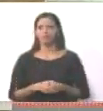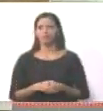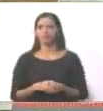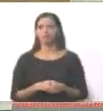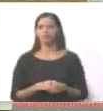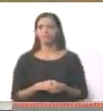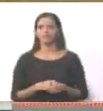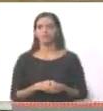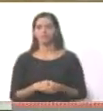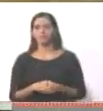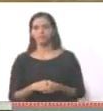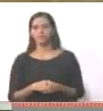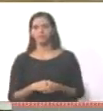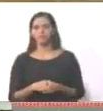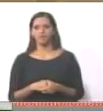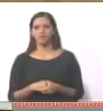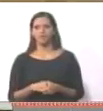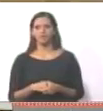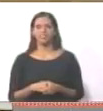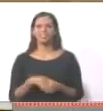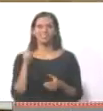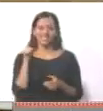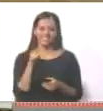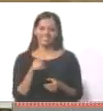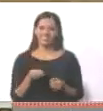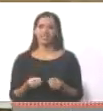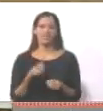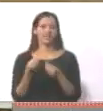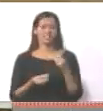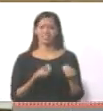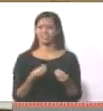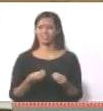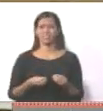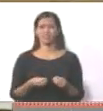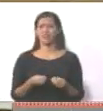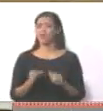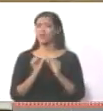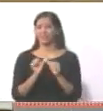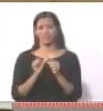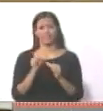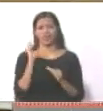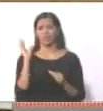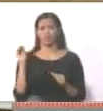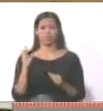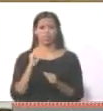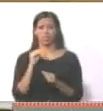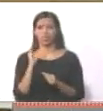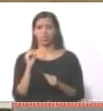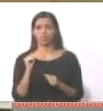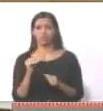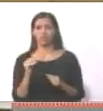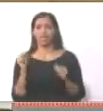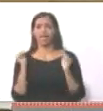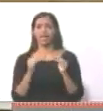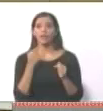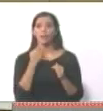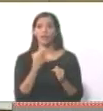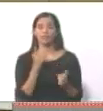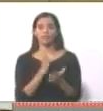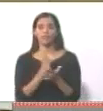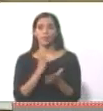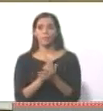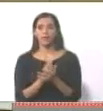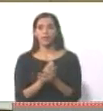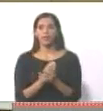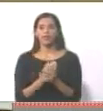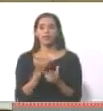Ellos montan, mire. Y así han montado, qué barbaridades. Y van a seguir montando. Aquí lo que nosotros hemos dicho siempre,